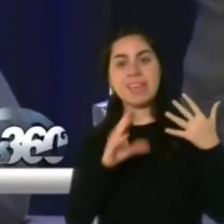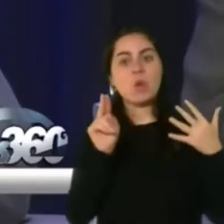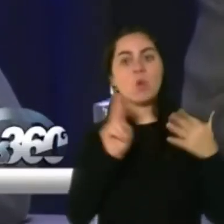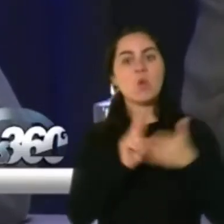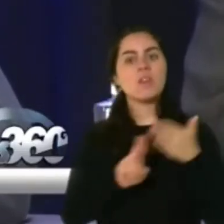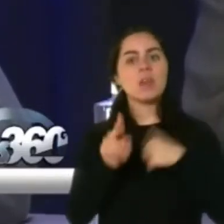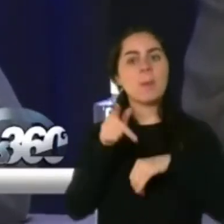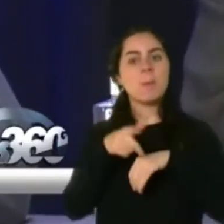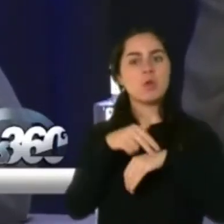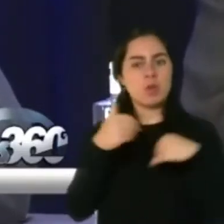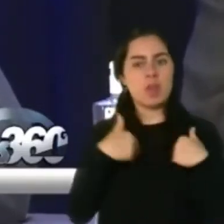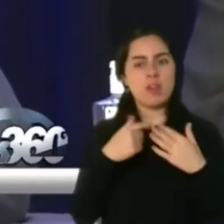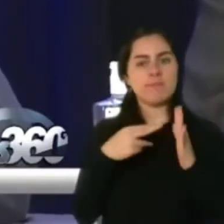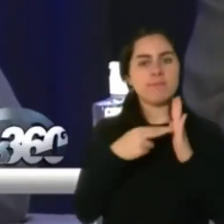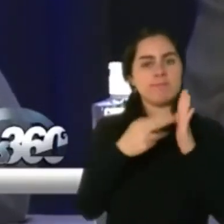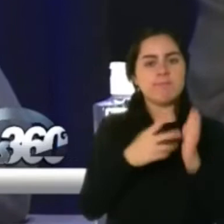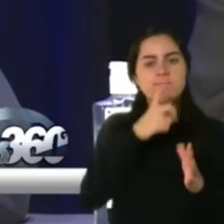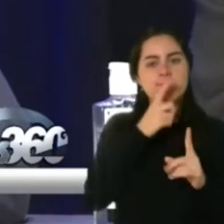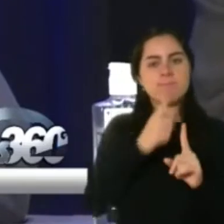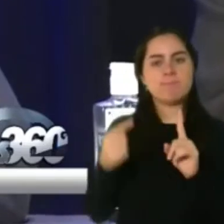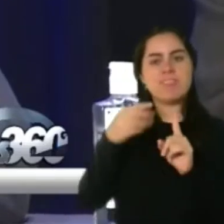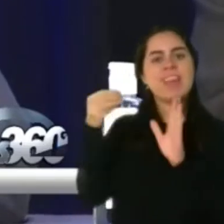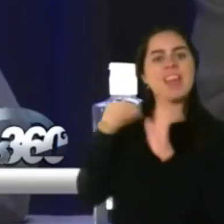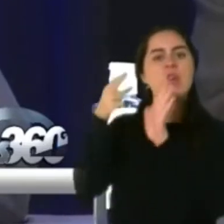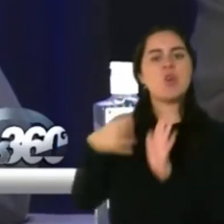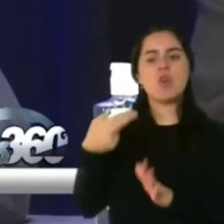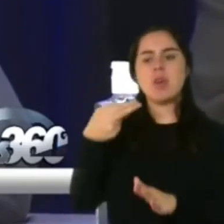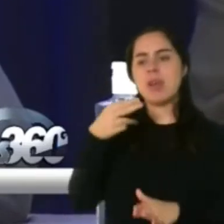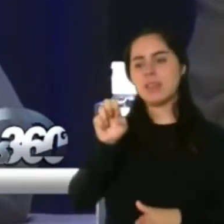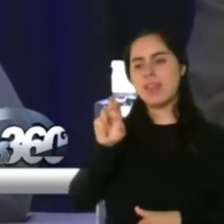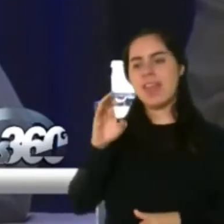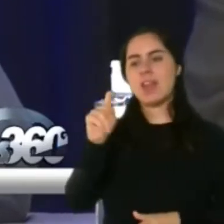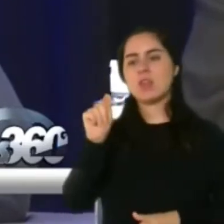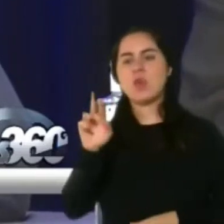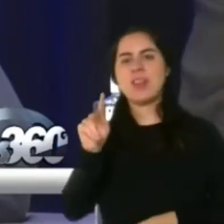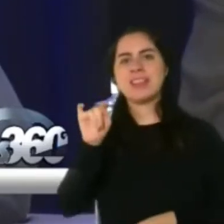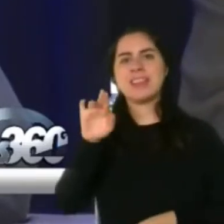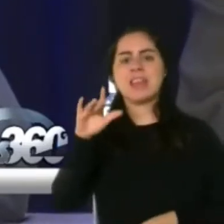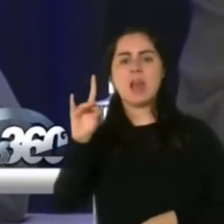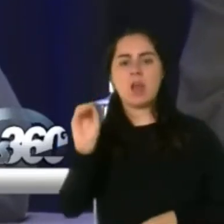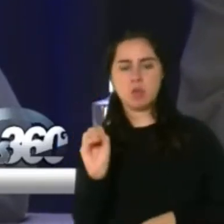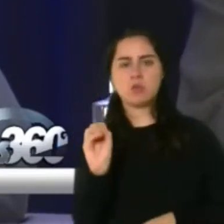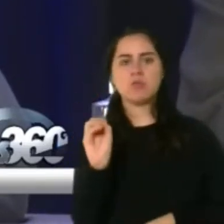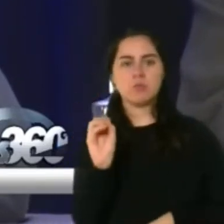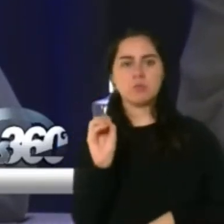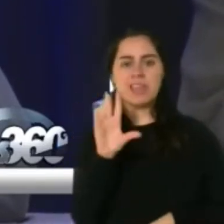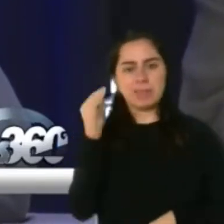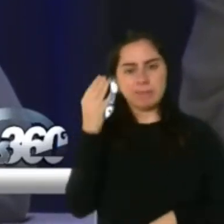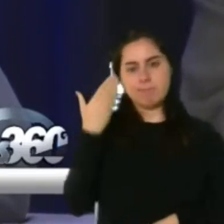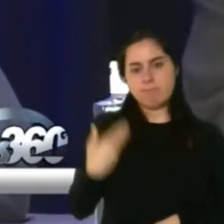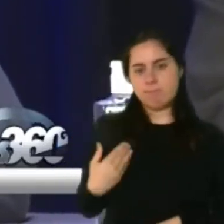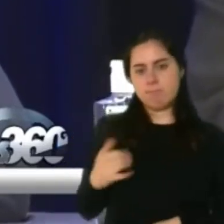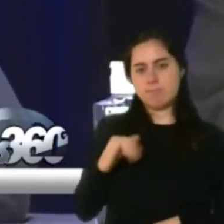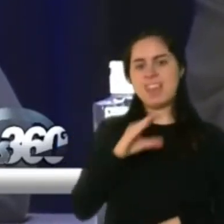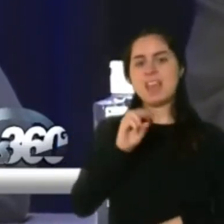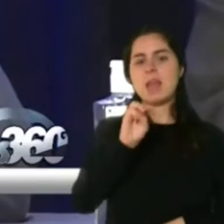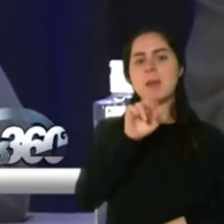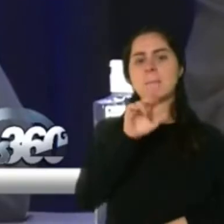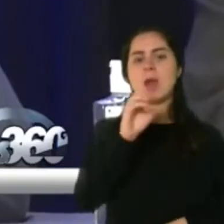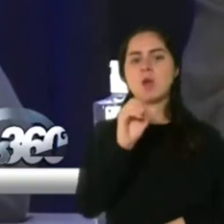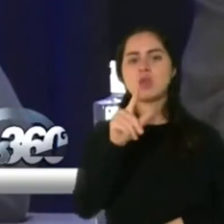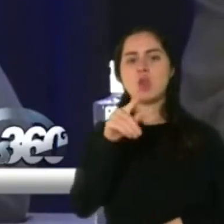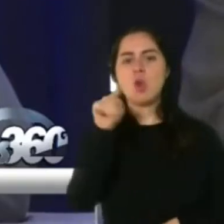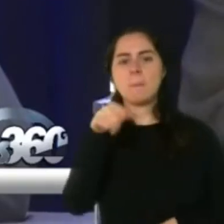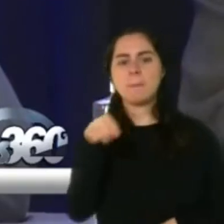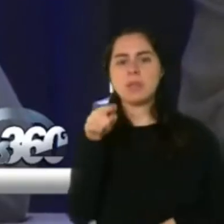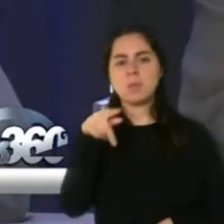Rico tenemos al estudiante Héctor Girao y a este servidor, y también tenemos a Marcos López del Puerto Rico Public